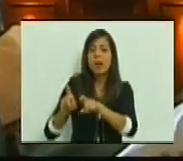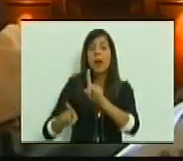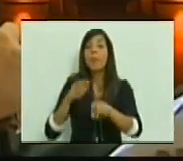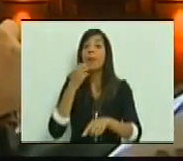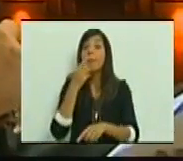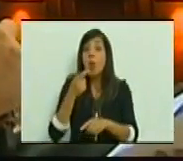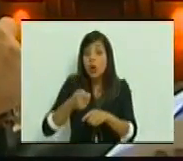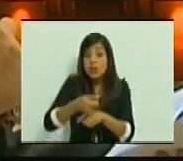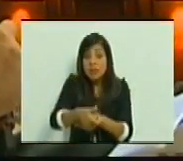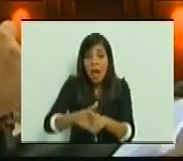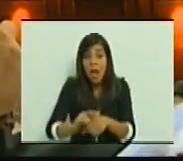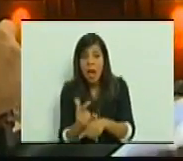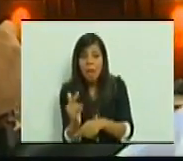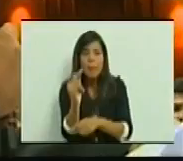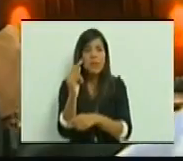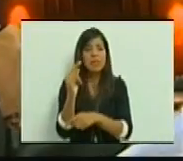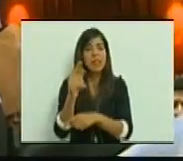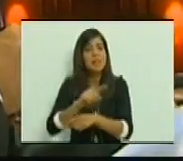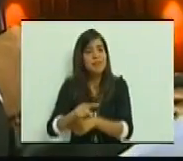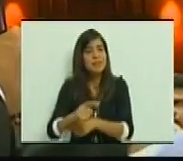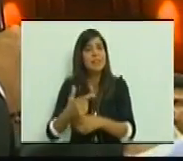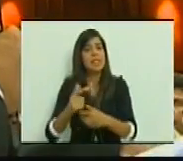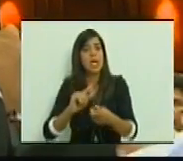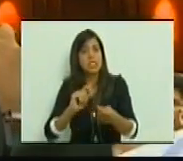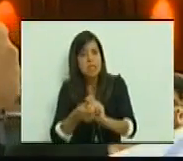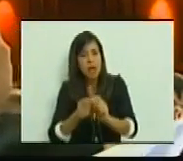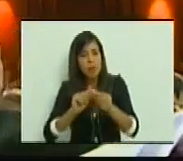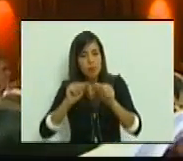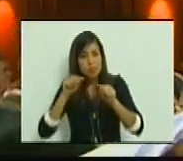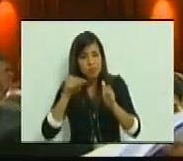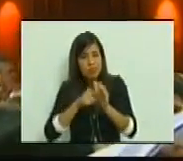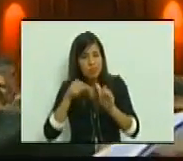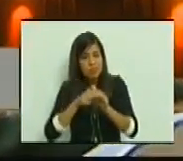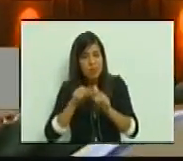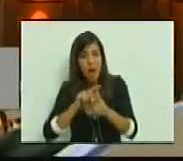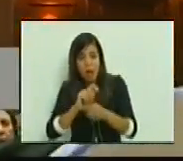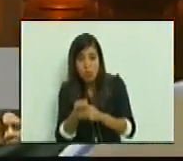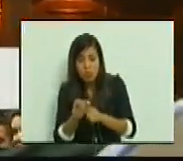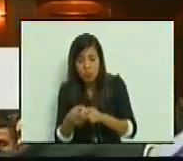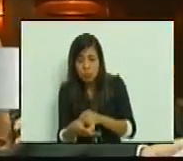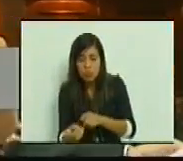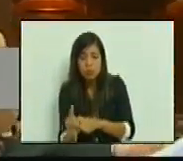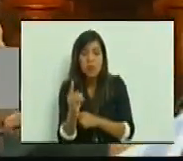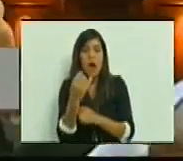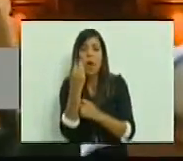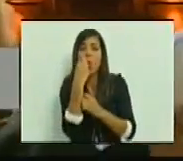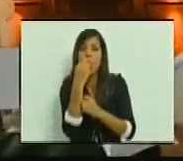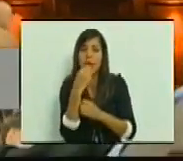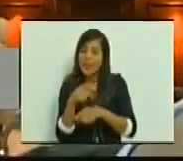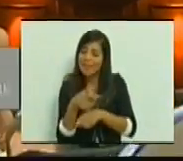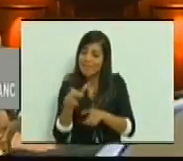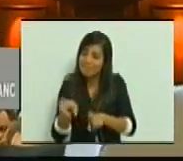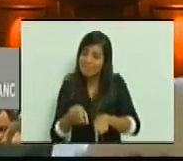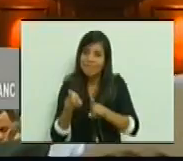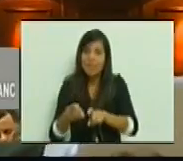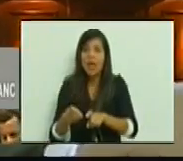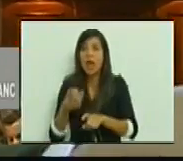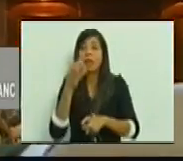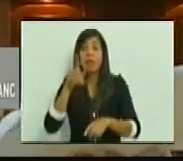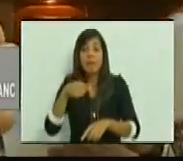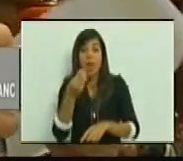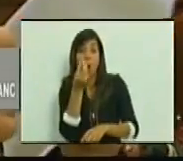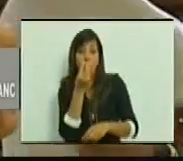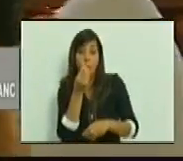semilla, su transformación intermedia y final para la producción de alimentos de consumo humano, para el consumo animal